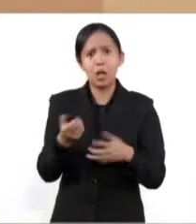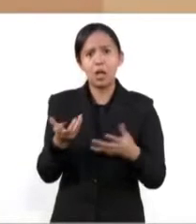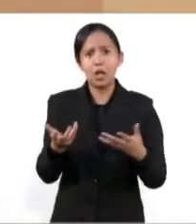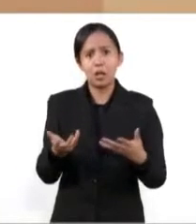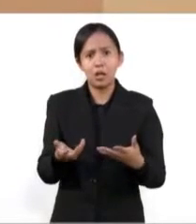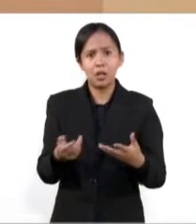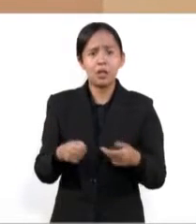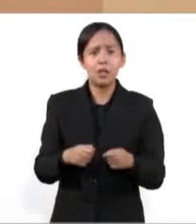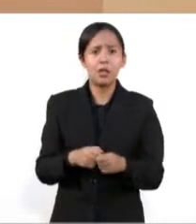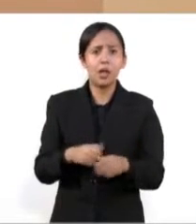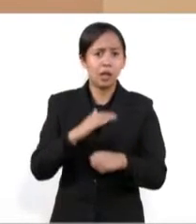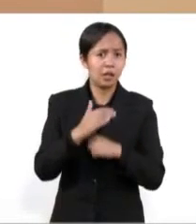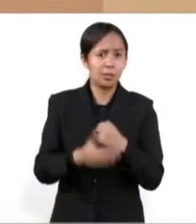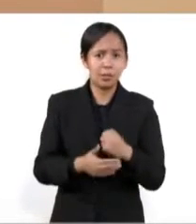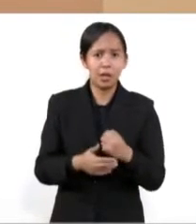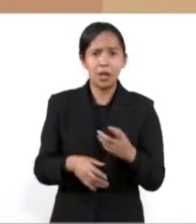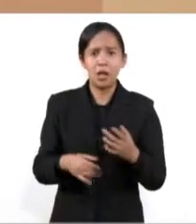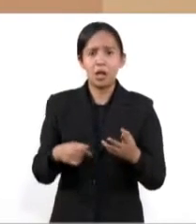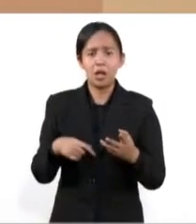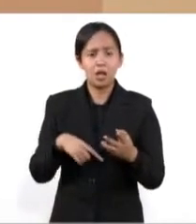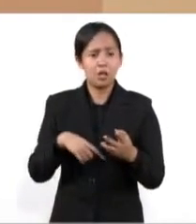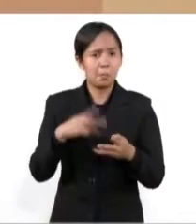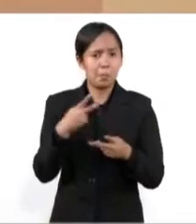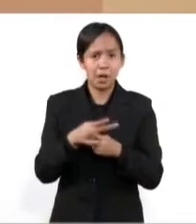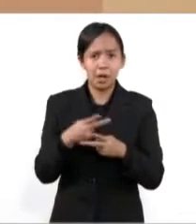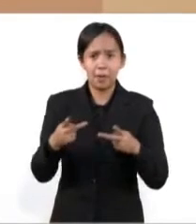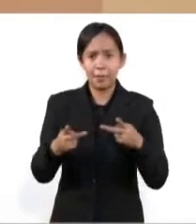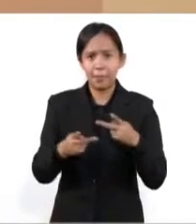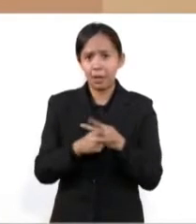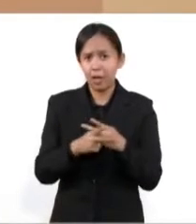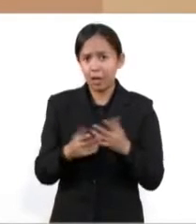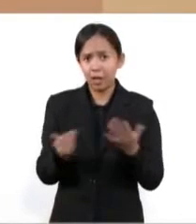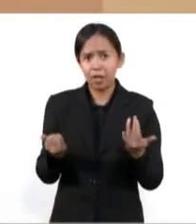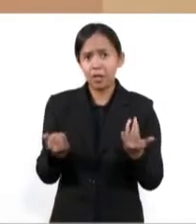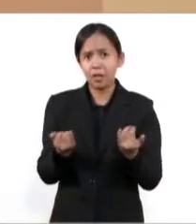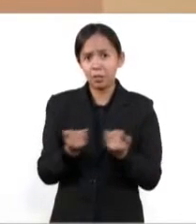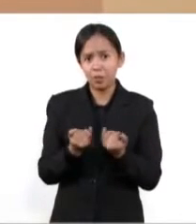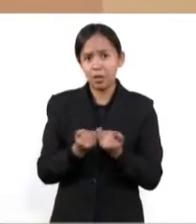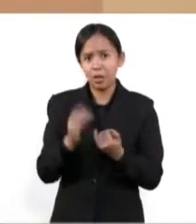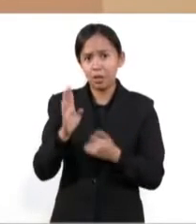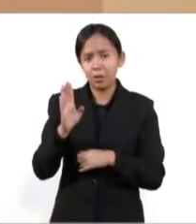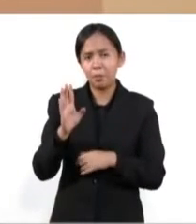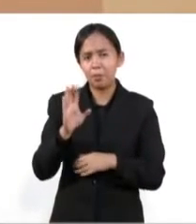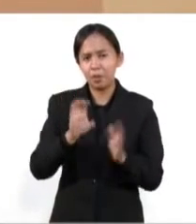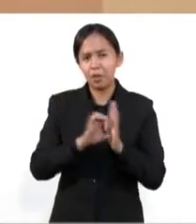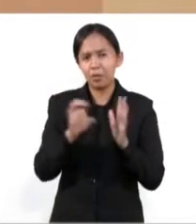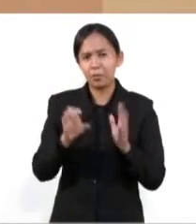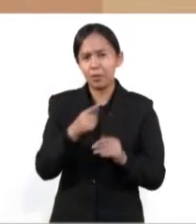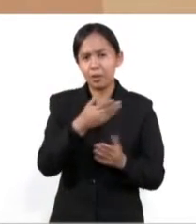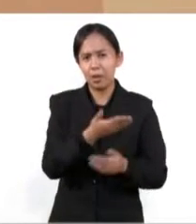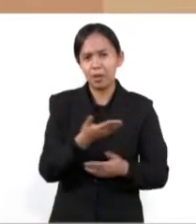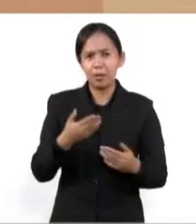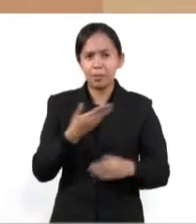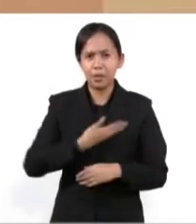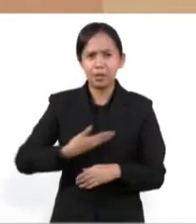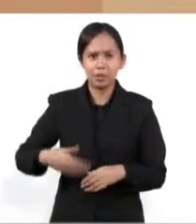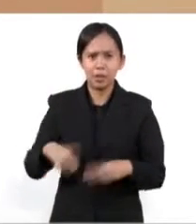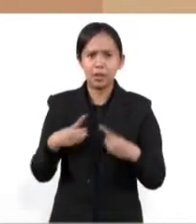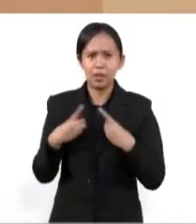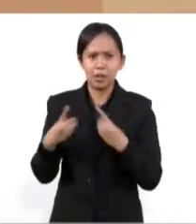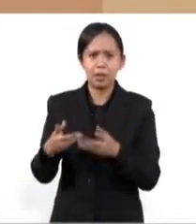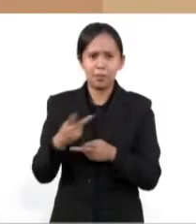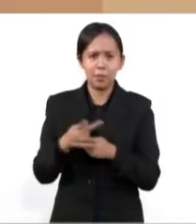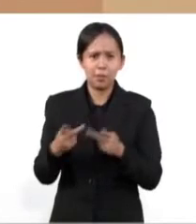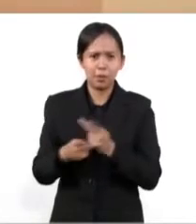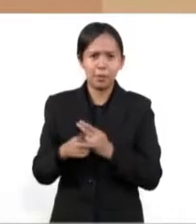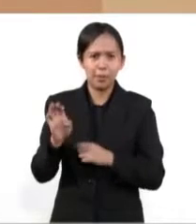que terminen la secundaria, pueden acceder a la preparatoria con la beca que da el presidente de la República y